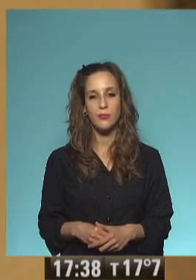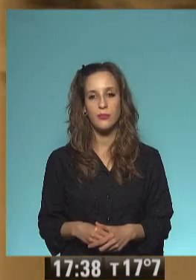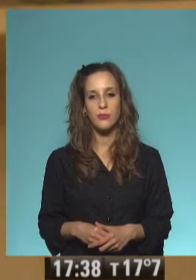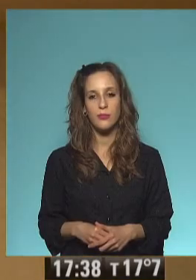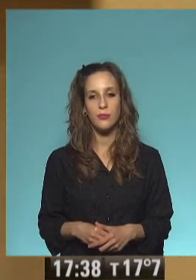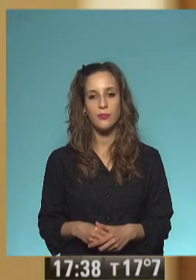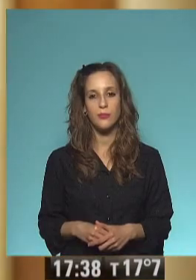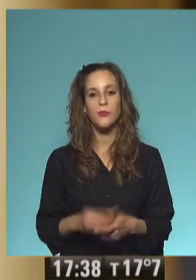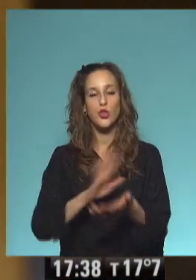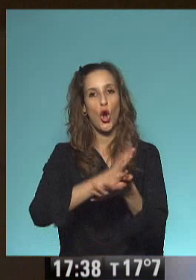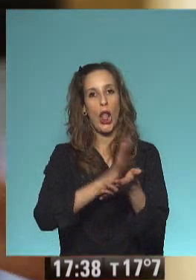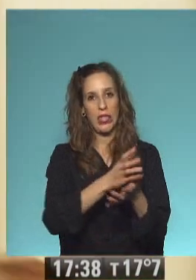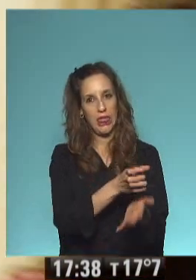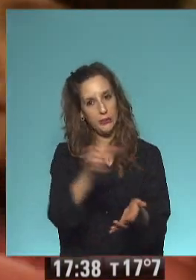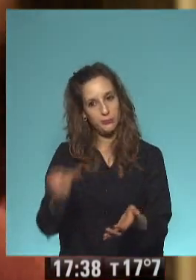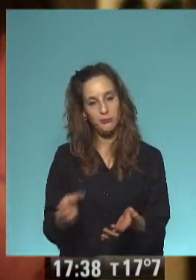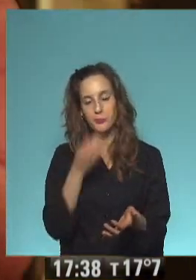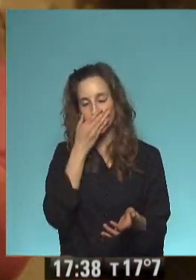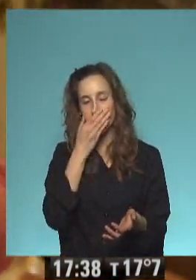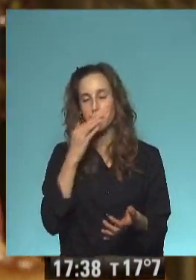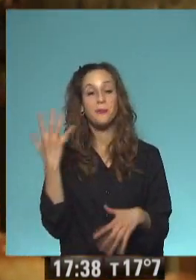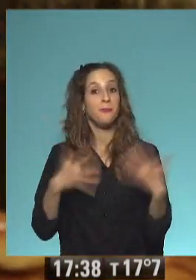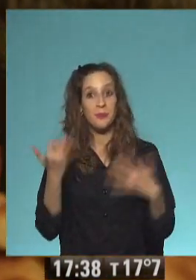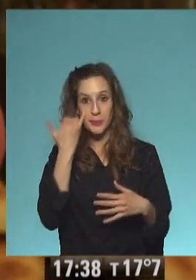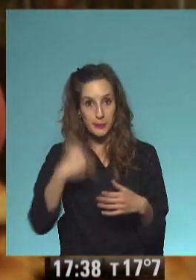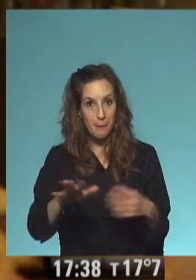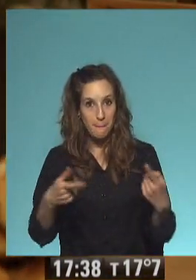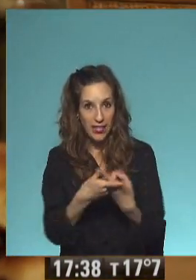Martu, acá tenés la chocolatada. Y nos apuramos porque empieza el partido.